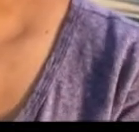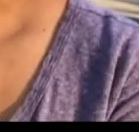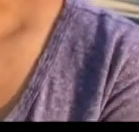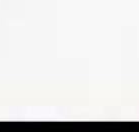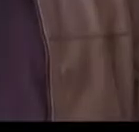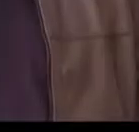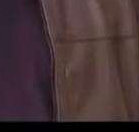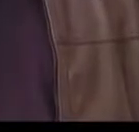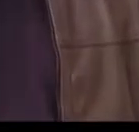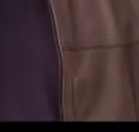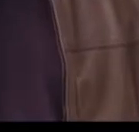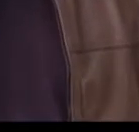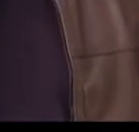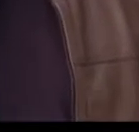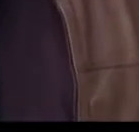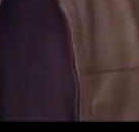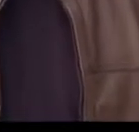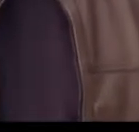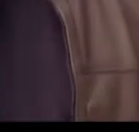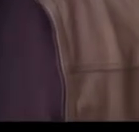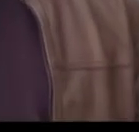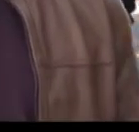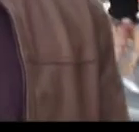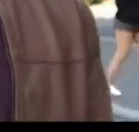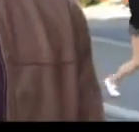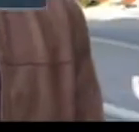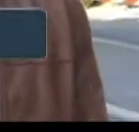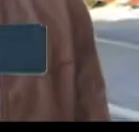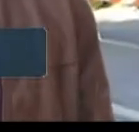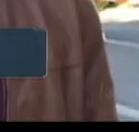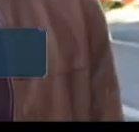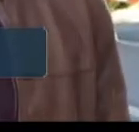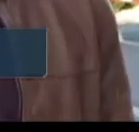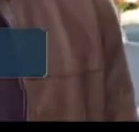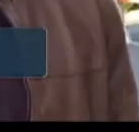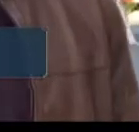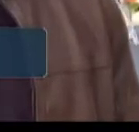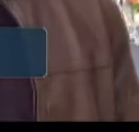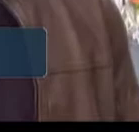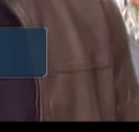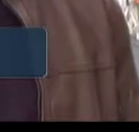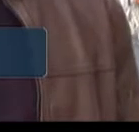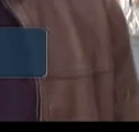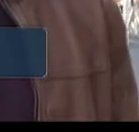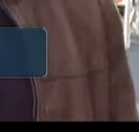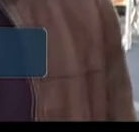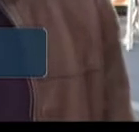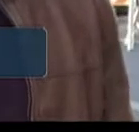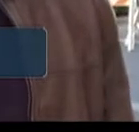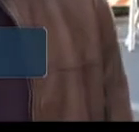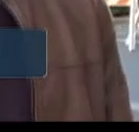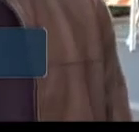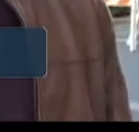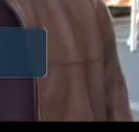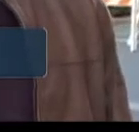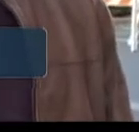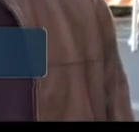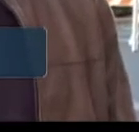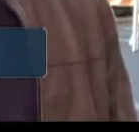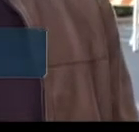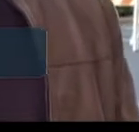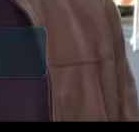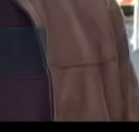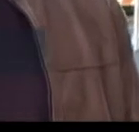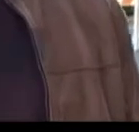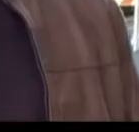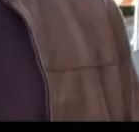a más personas. Bueno, soy Iván Carrillo, soy de México. Colaboro en TV Azteca en el programa Los Observadores,